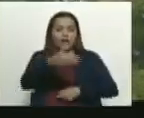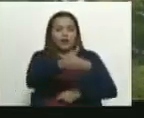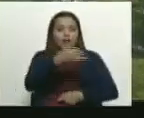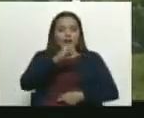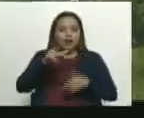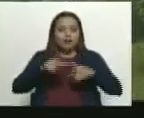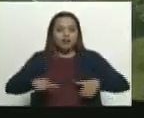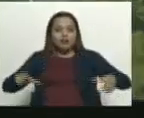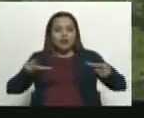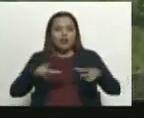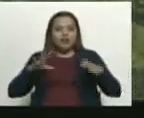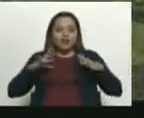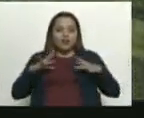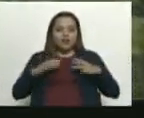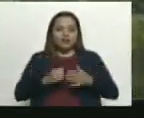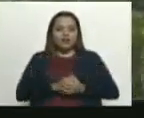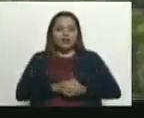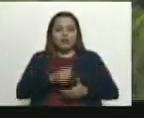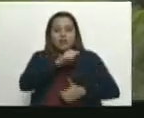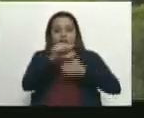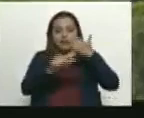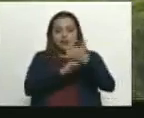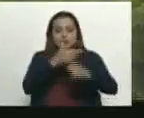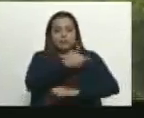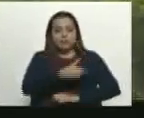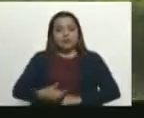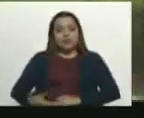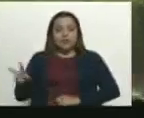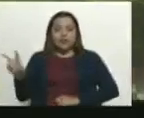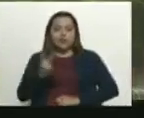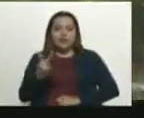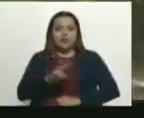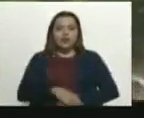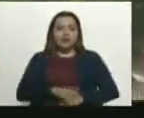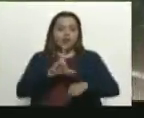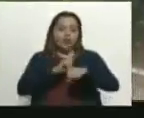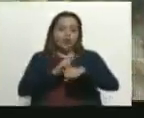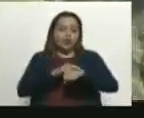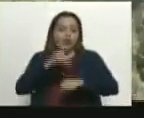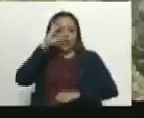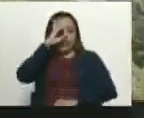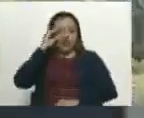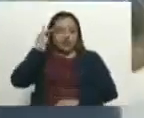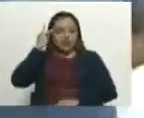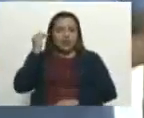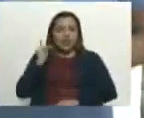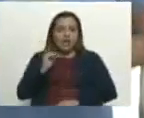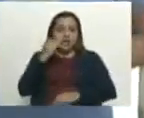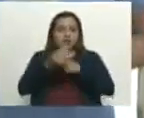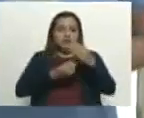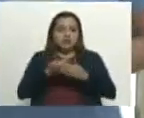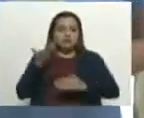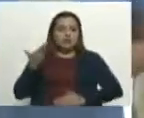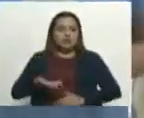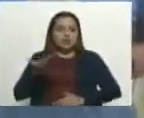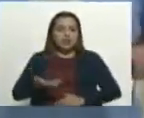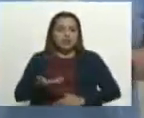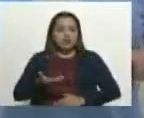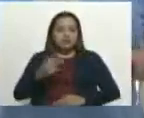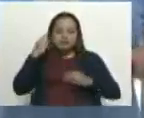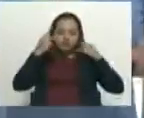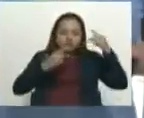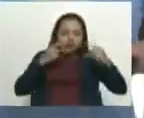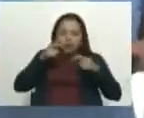complejo vacacional, donde la vicepresidenta ejecutiva de la República, doctora Delcy Rodríguez, ha realizado un importante recorrido